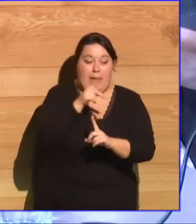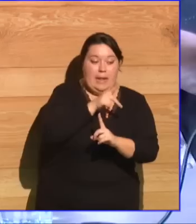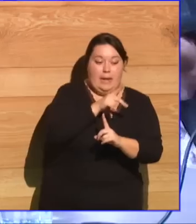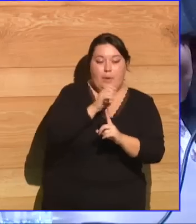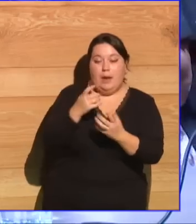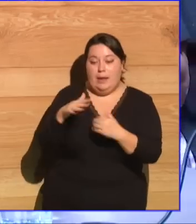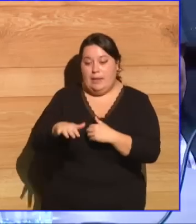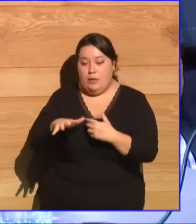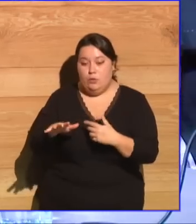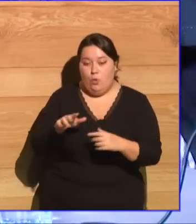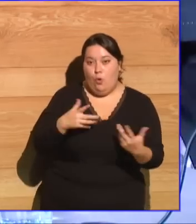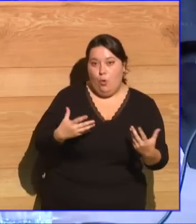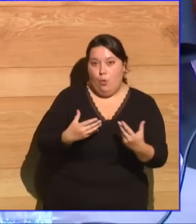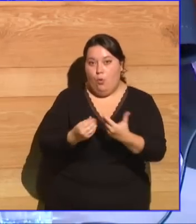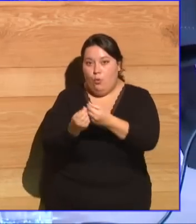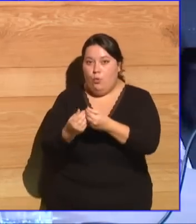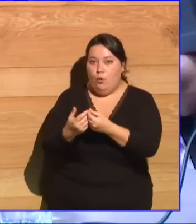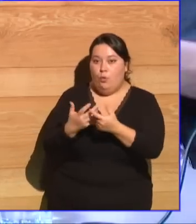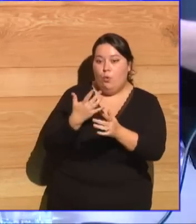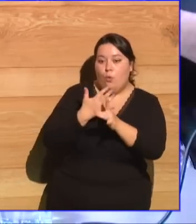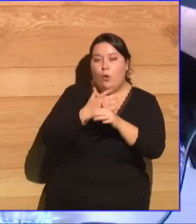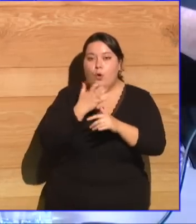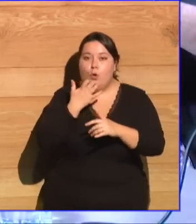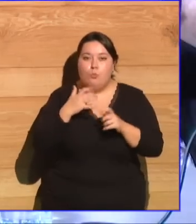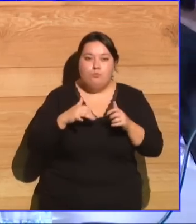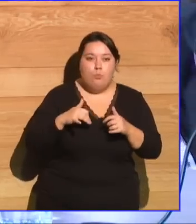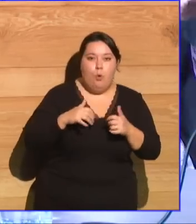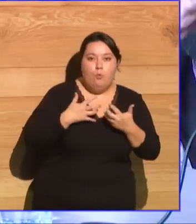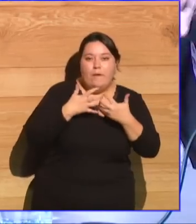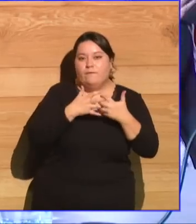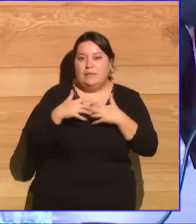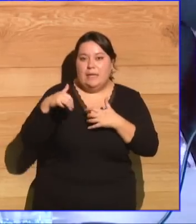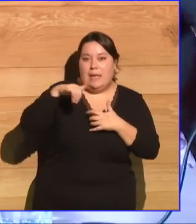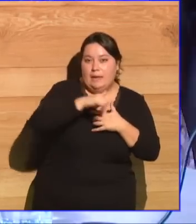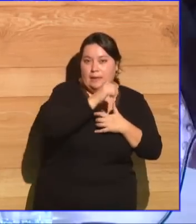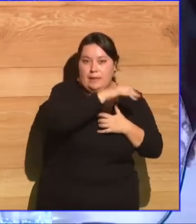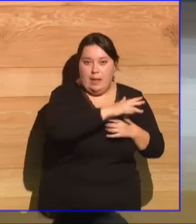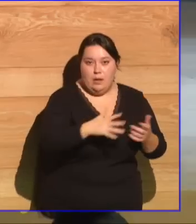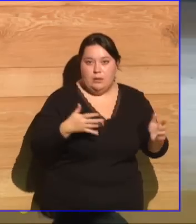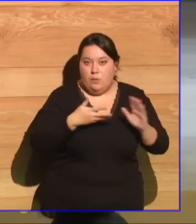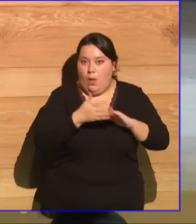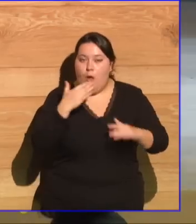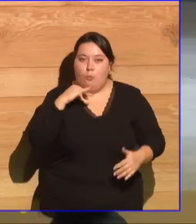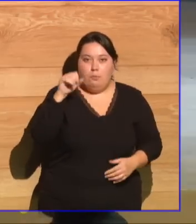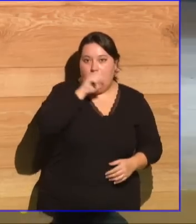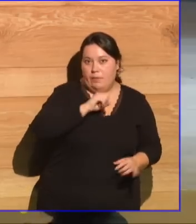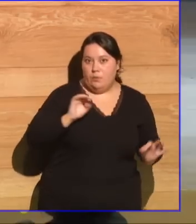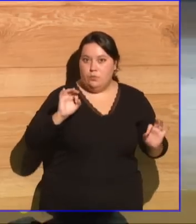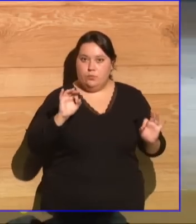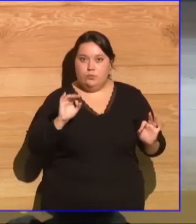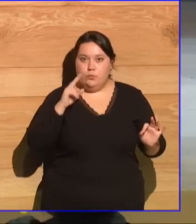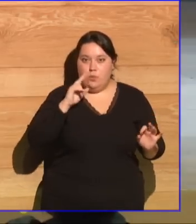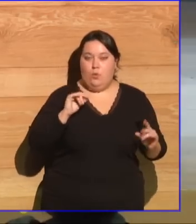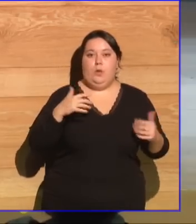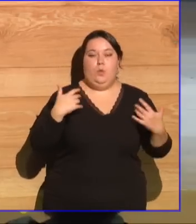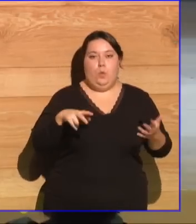niño juegan a una batalla aérea y es eso, es un virtuosismo, es algo magistral, es algo que ves de